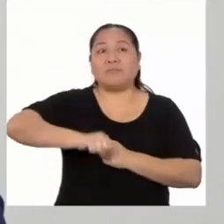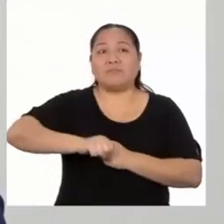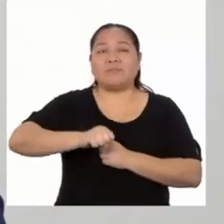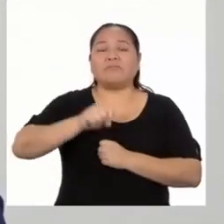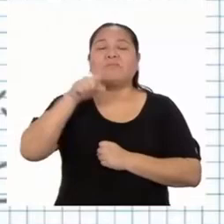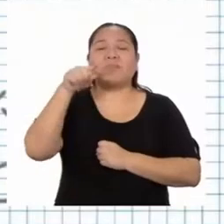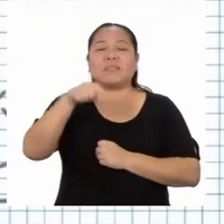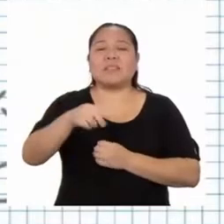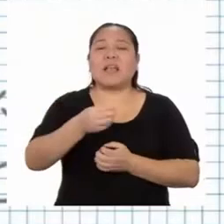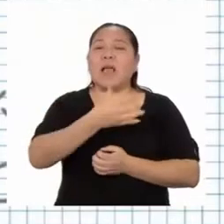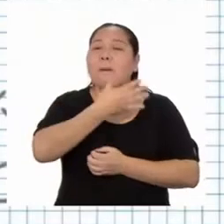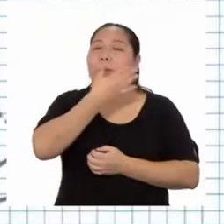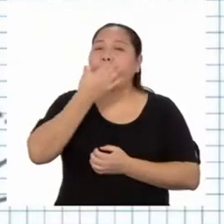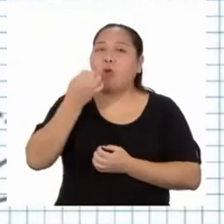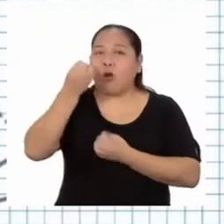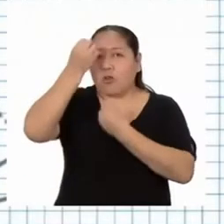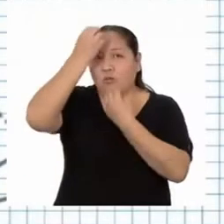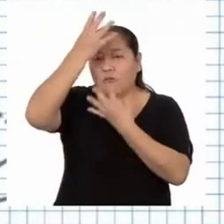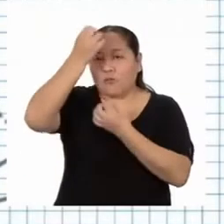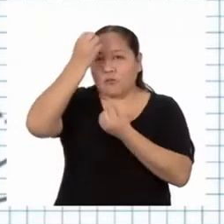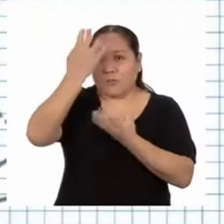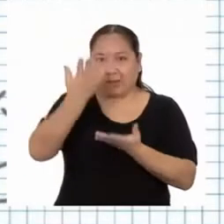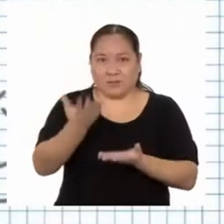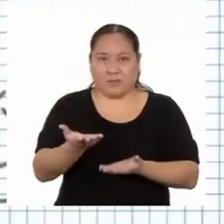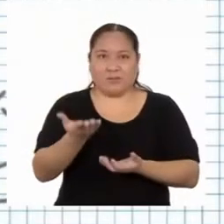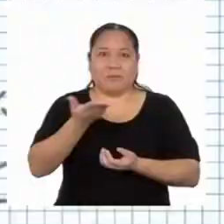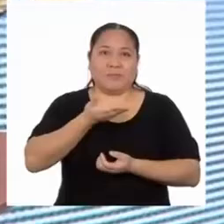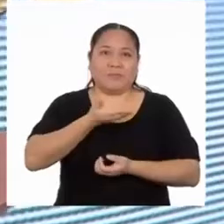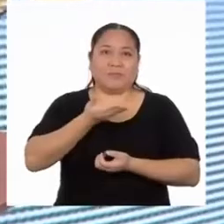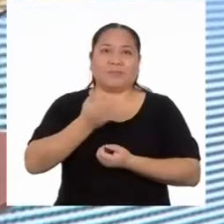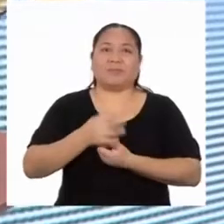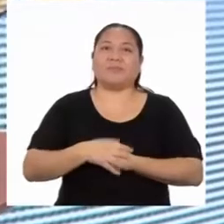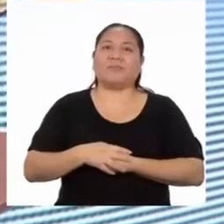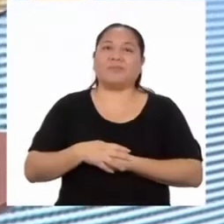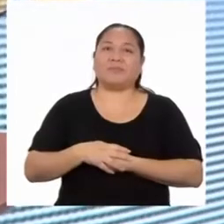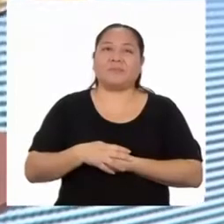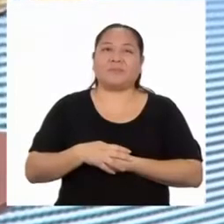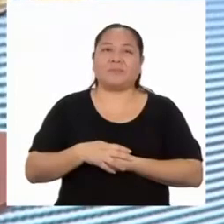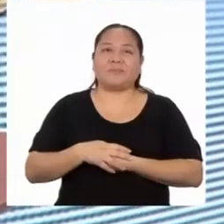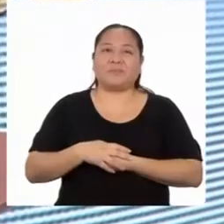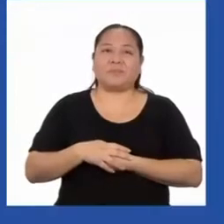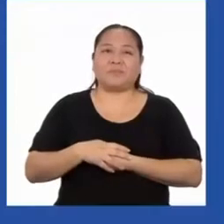la mejor información posible.